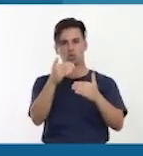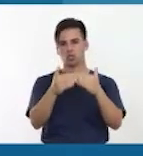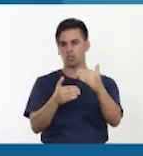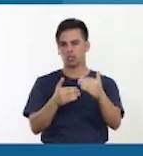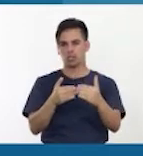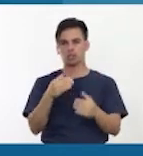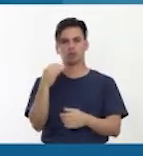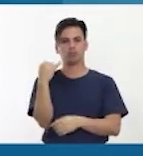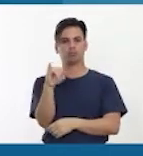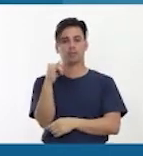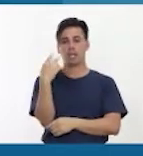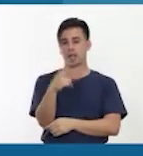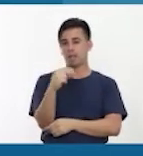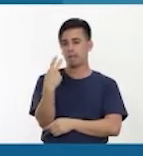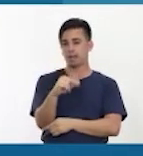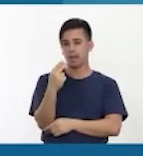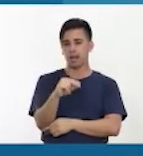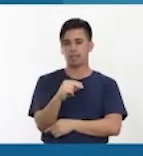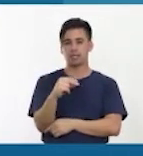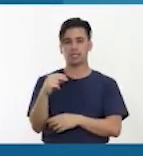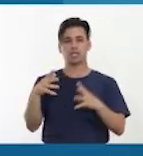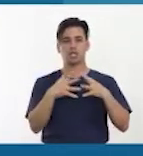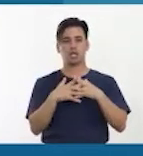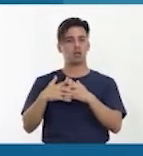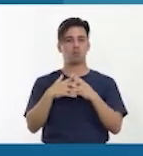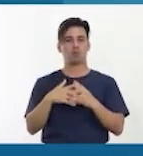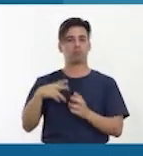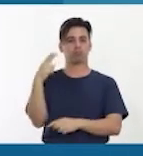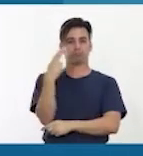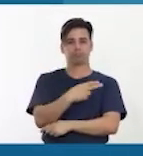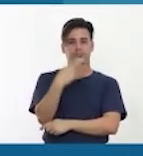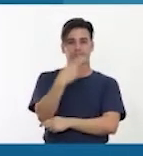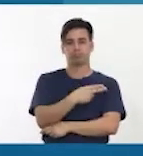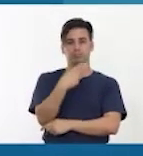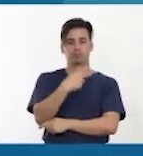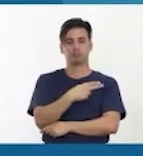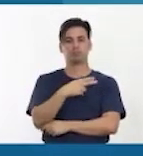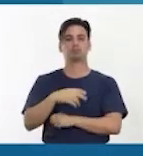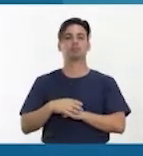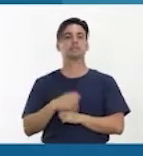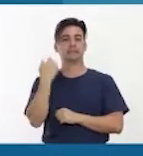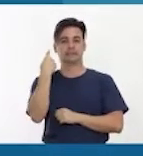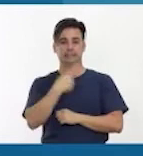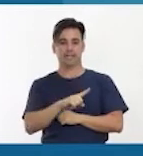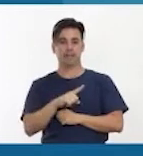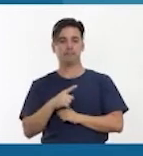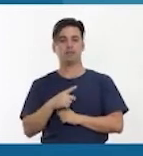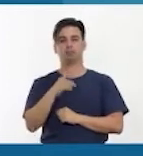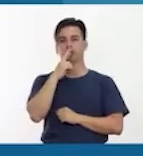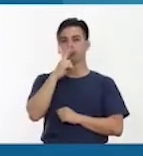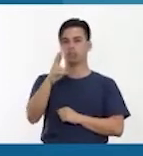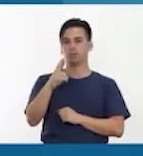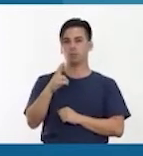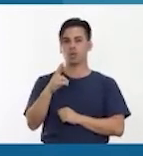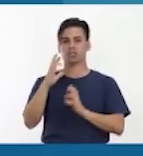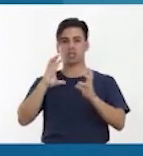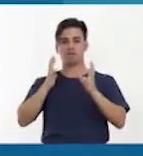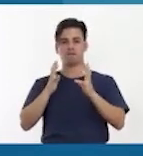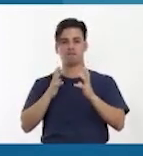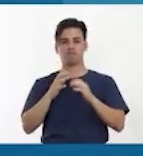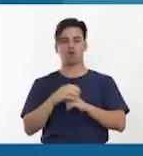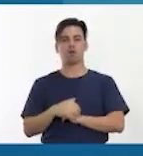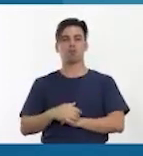agresiones imperialistas como la respuesta del pueblo cubano. Ejemplos concretos de este